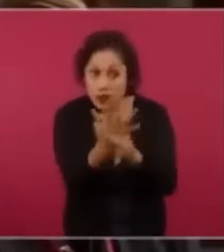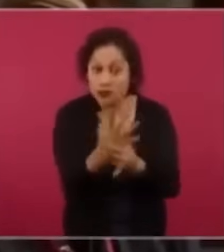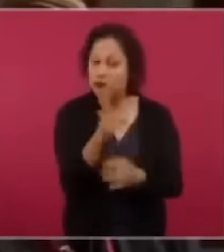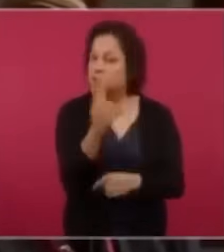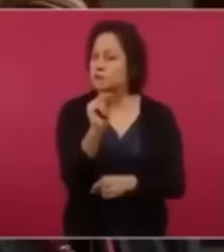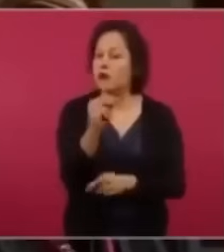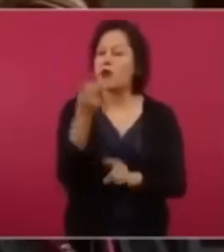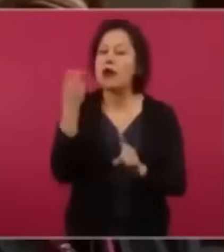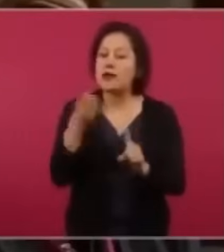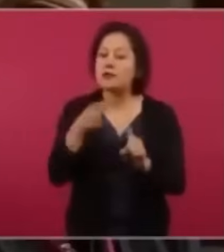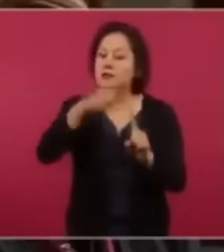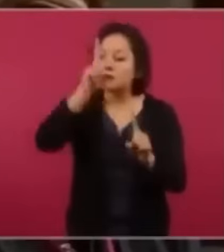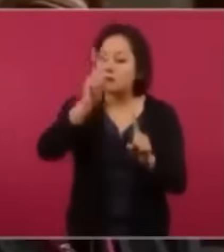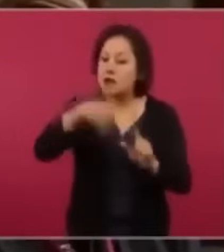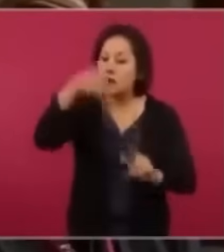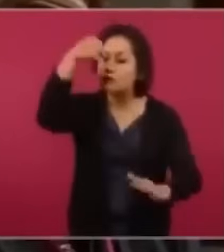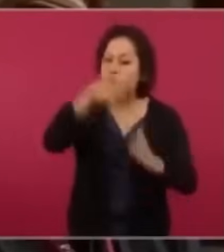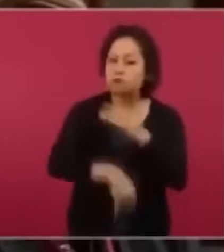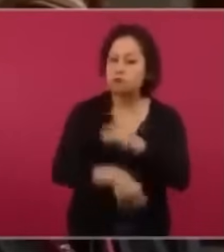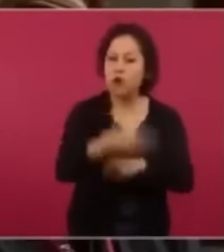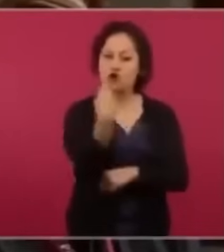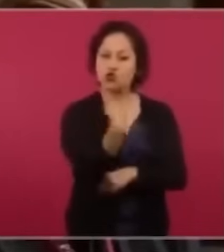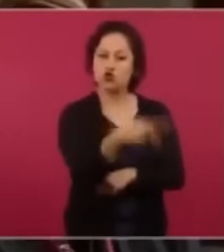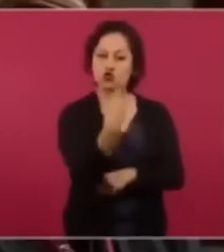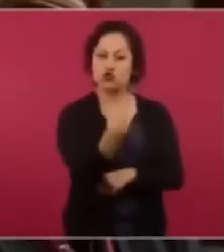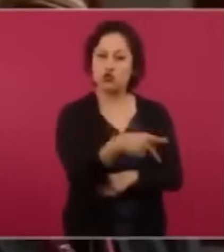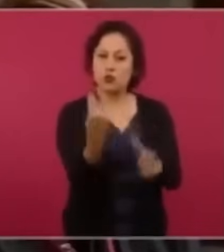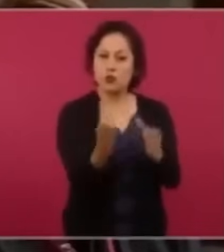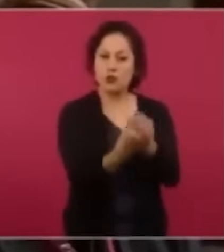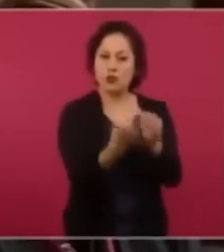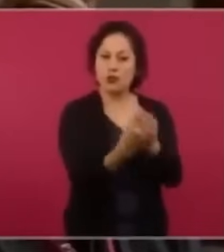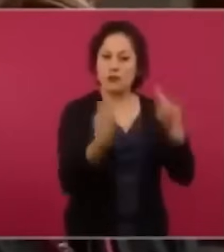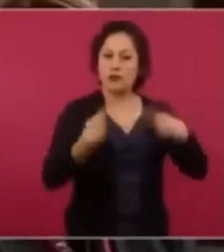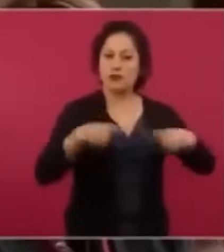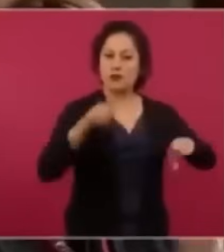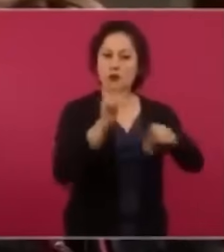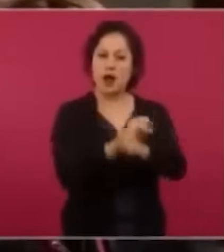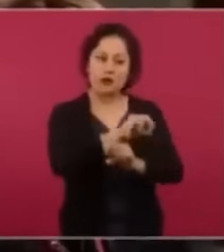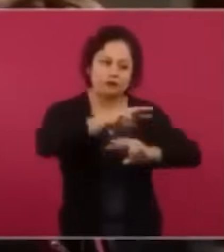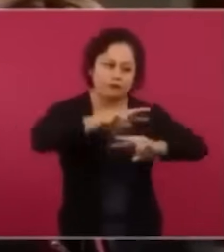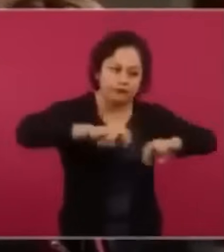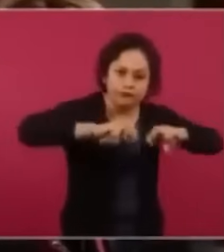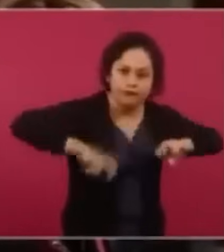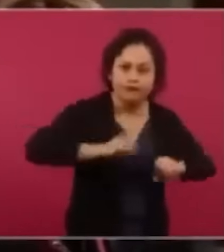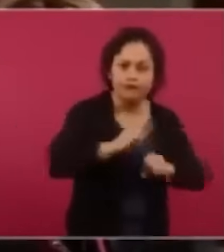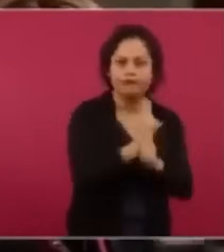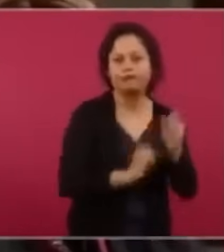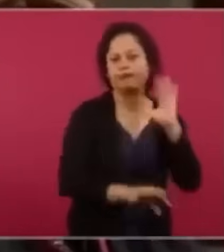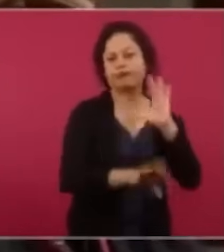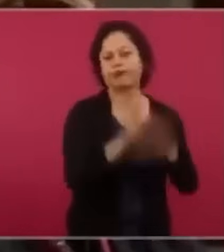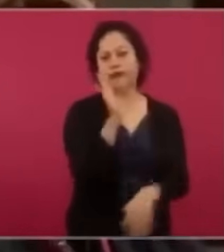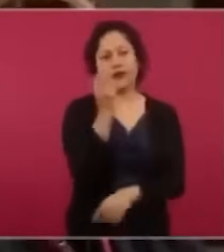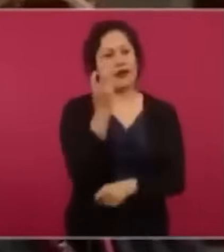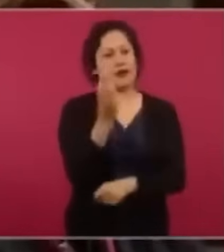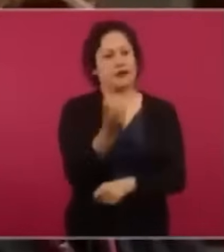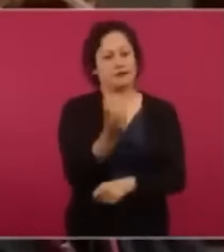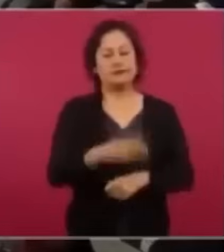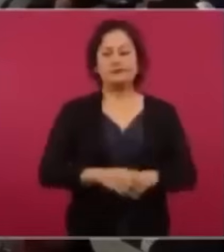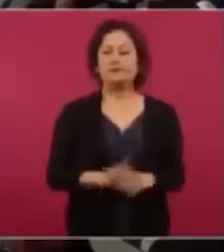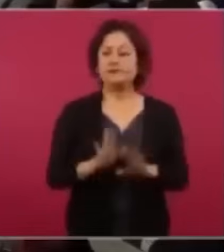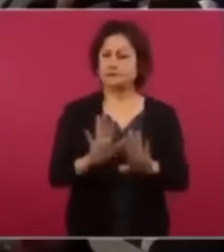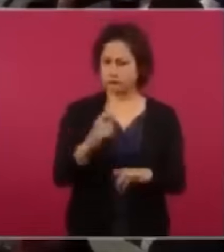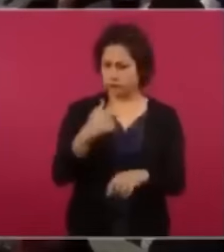al meterse a sus conversaciones personales. Y nuevamente le preguntaría, presidente,